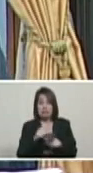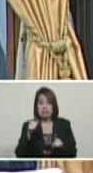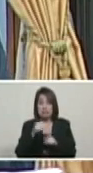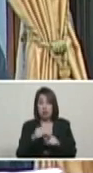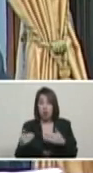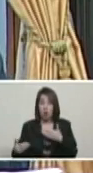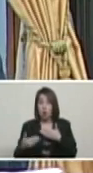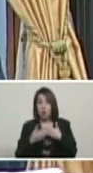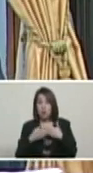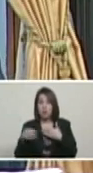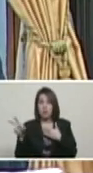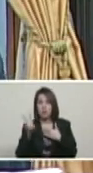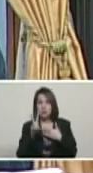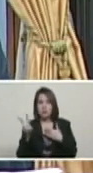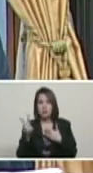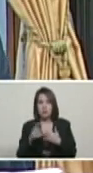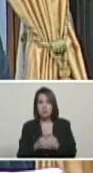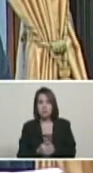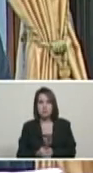país.